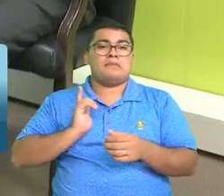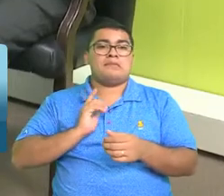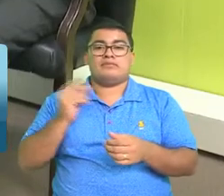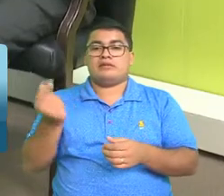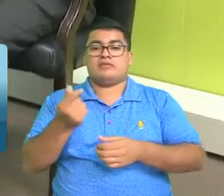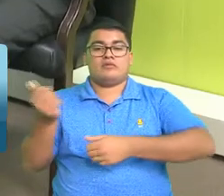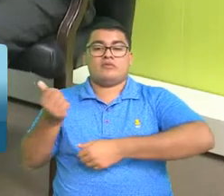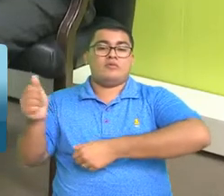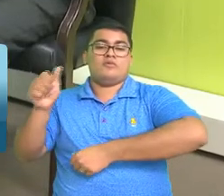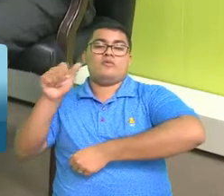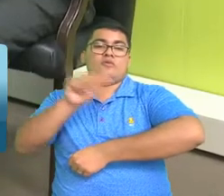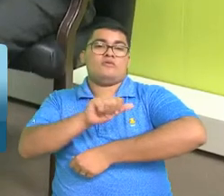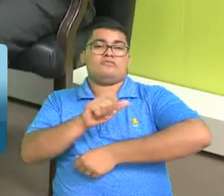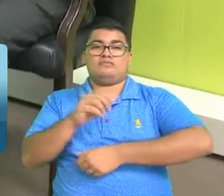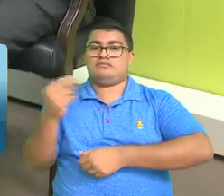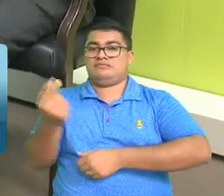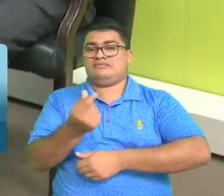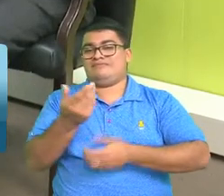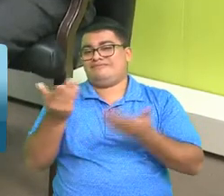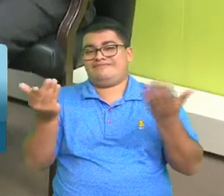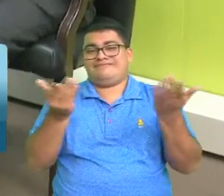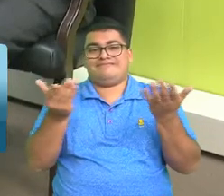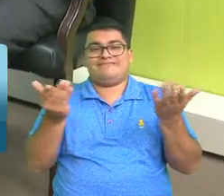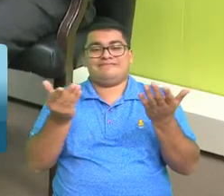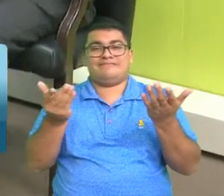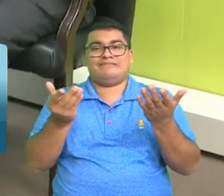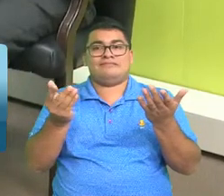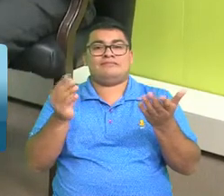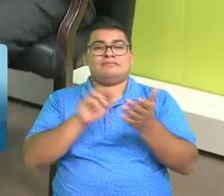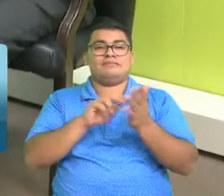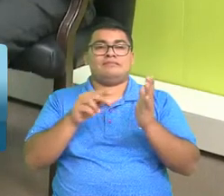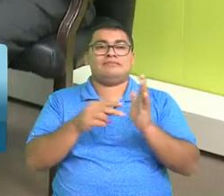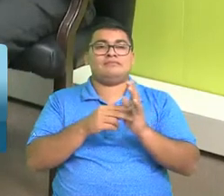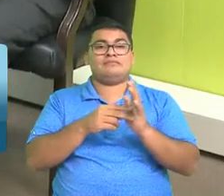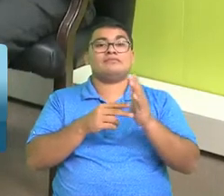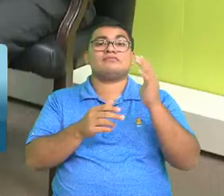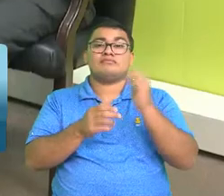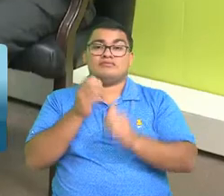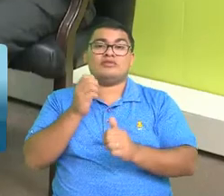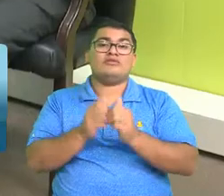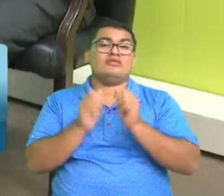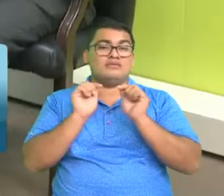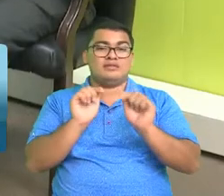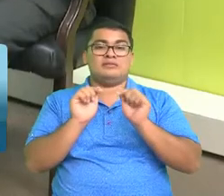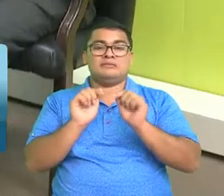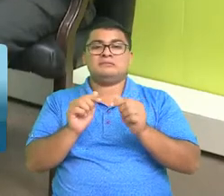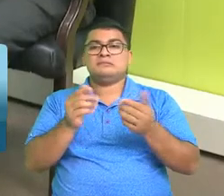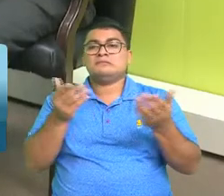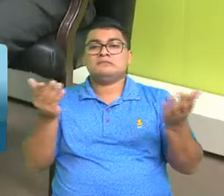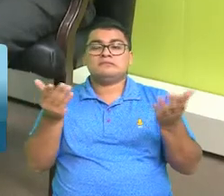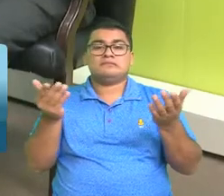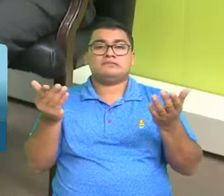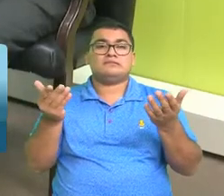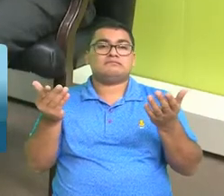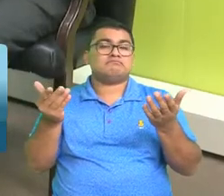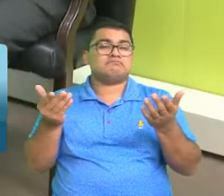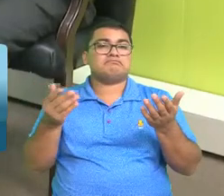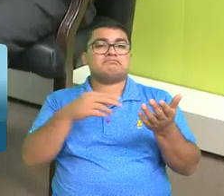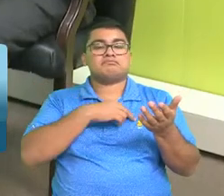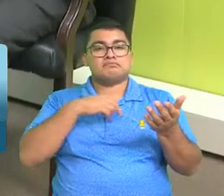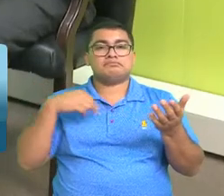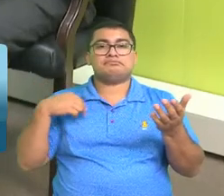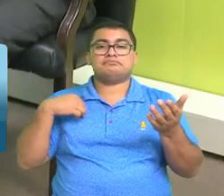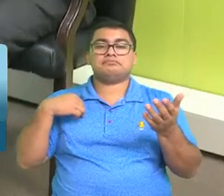fórmulas de inicio, ¿verdad? Y probablemente, tal vez ahí venga el problema, ¿verdad? Lo que nosotros sí estamos haciendo